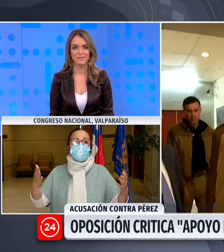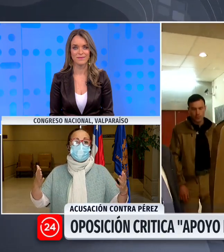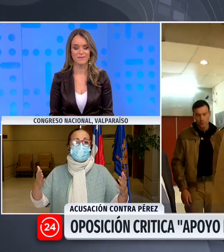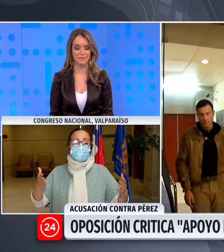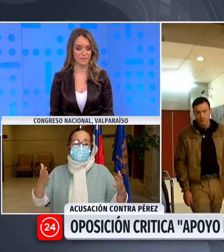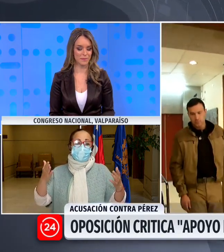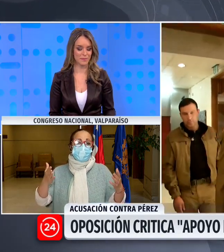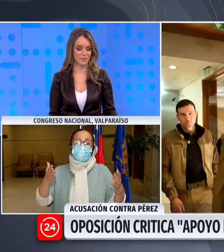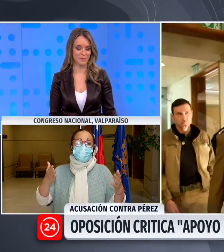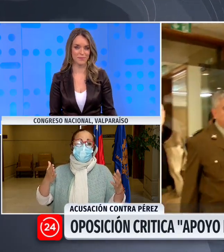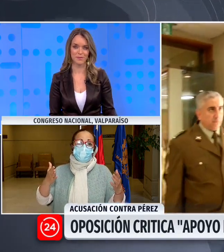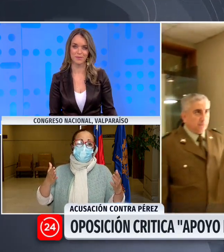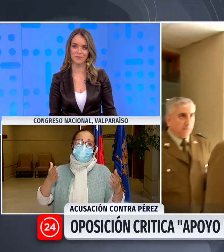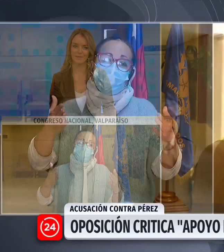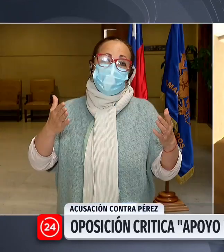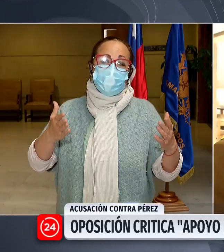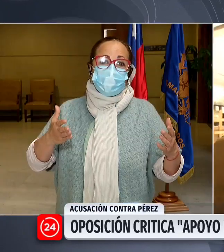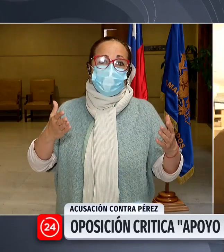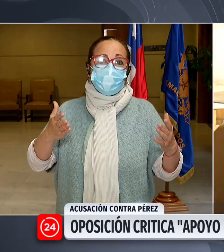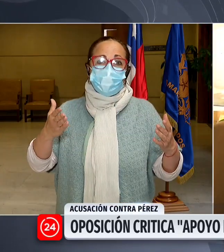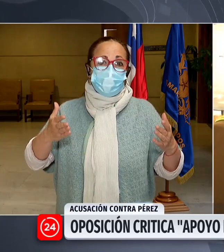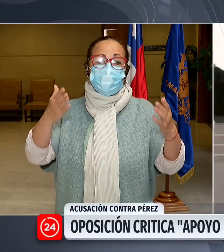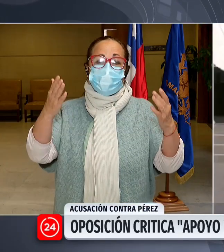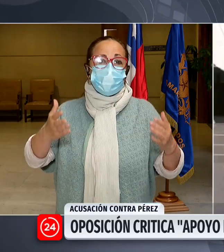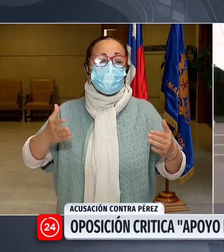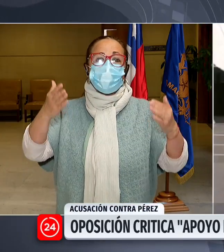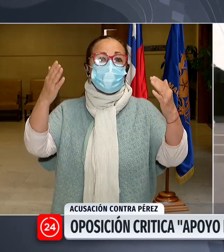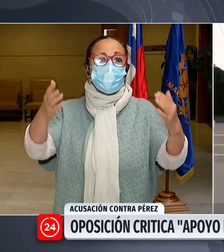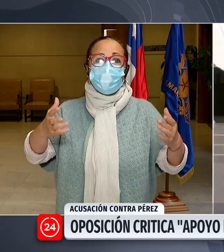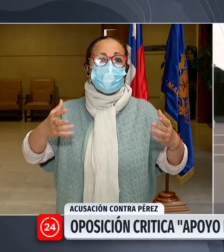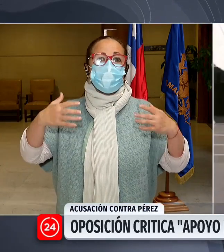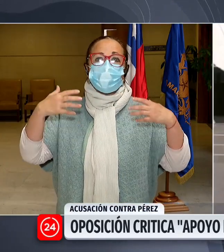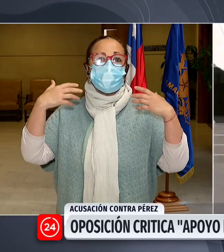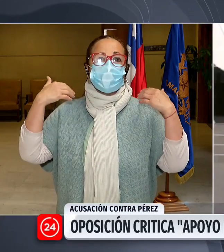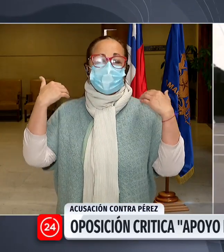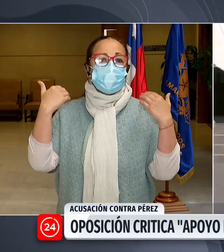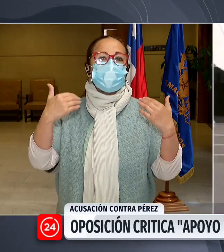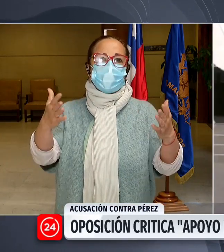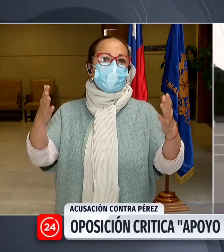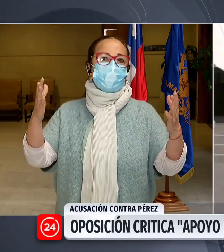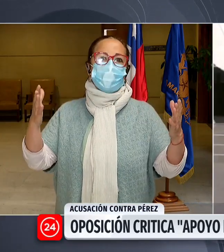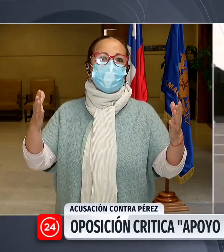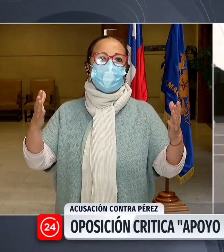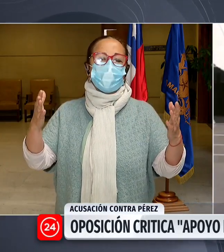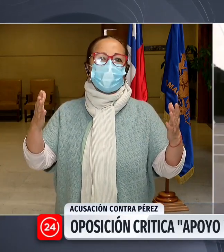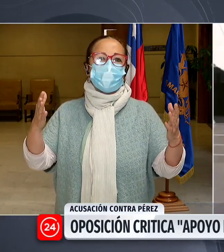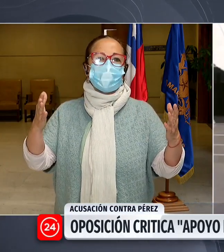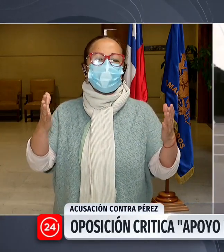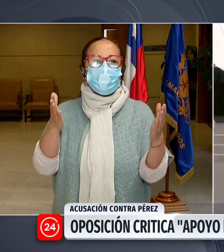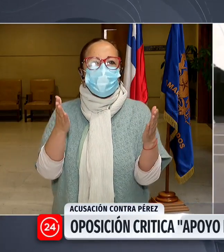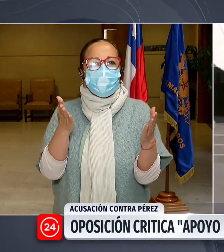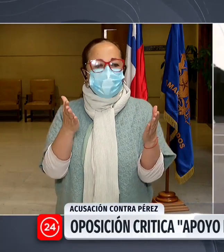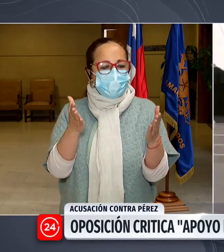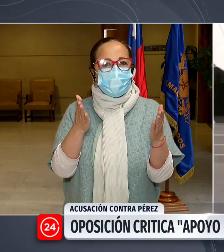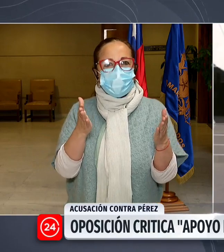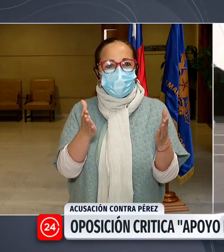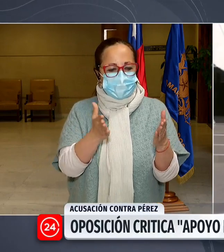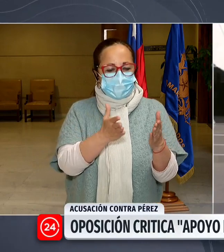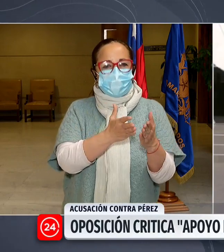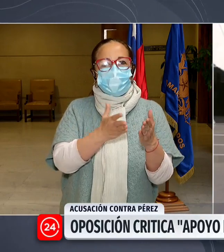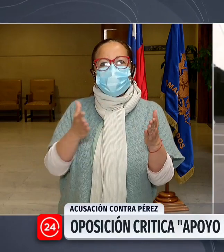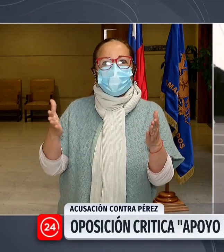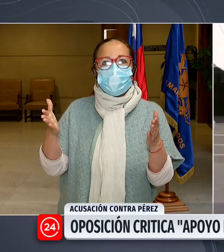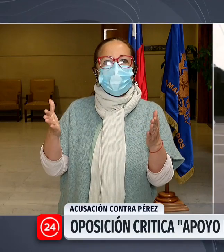de la República, es porque en el fondo lo que ocurrió es que el gobierno le dijo, sí, usted continúa, ¿no es cierto?, y siga como corresponde. Entonces uno dice, Carla,